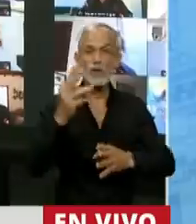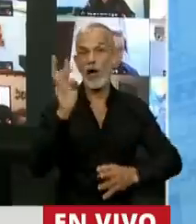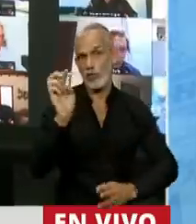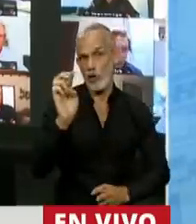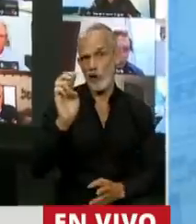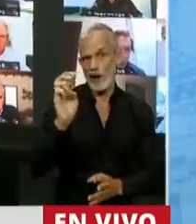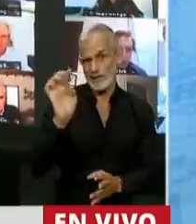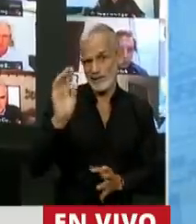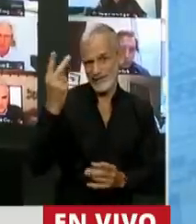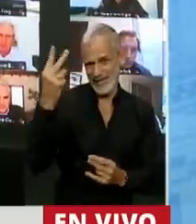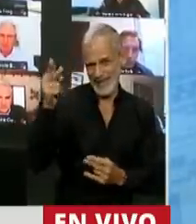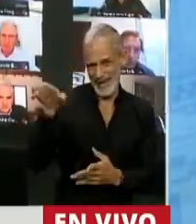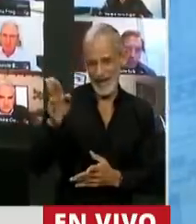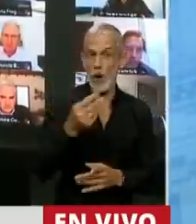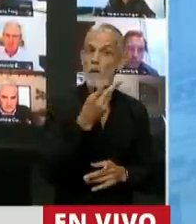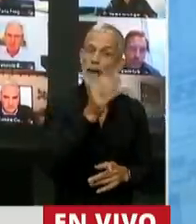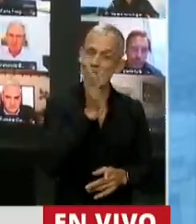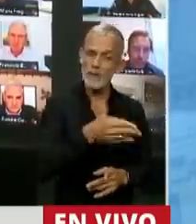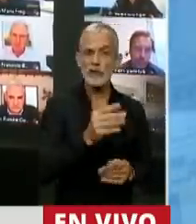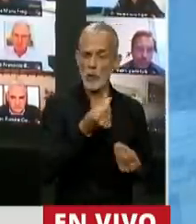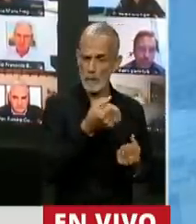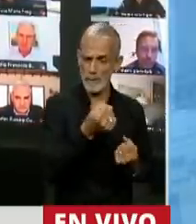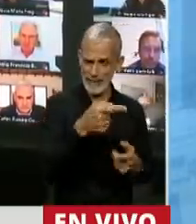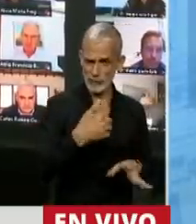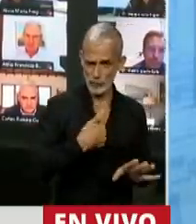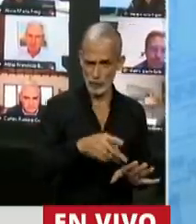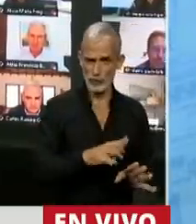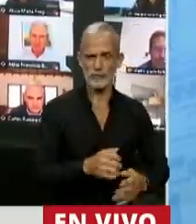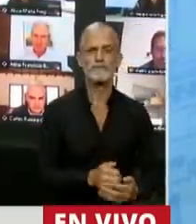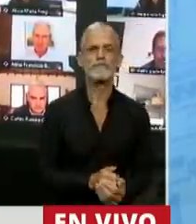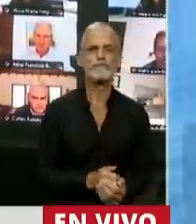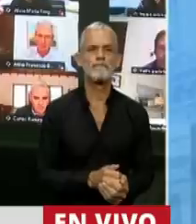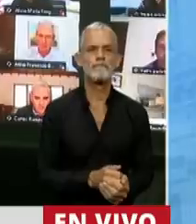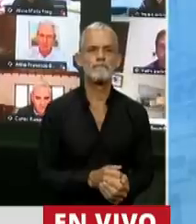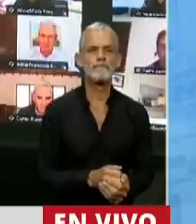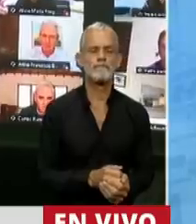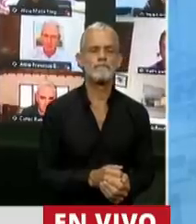moneda extranjera, 20% en pesos. Cuando